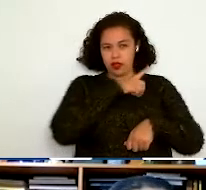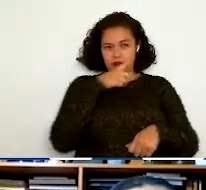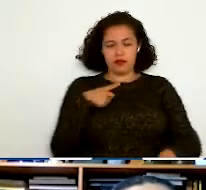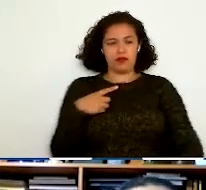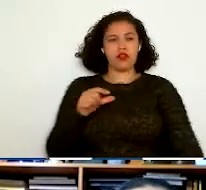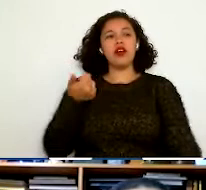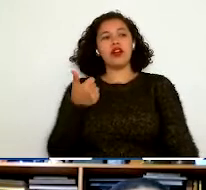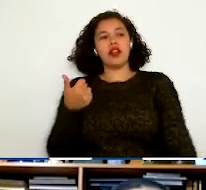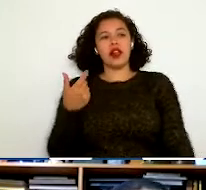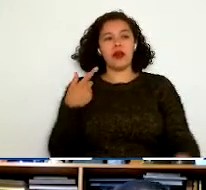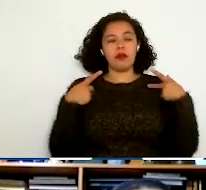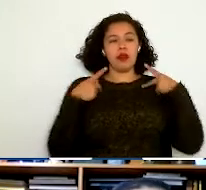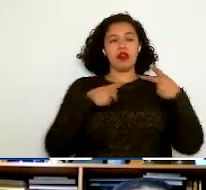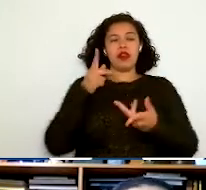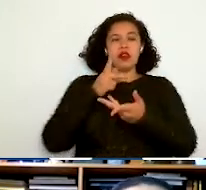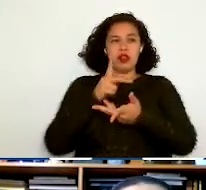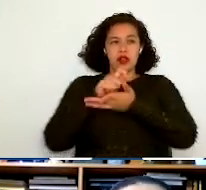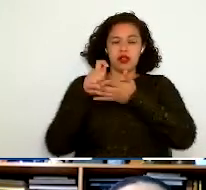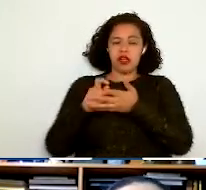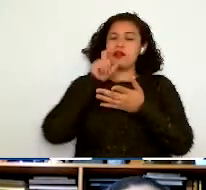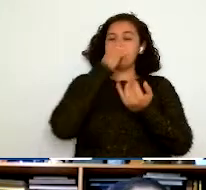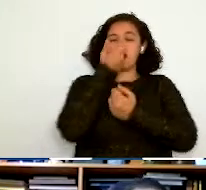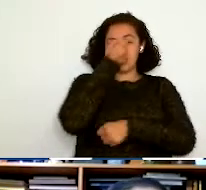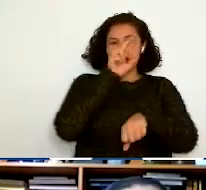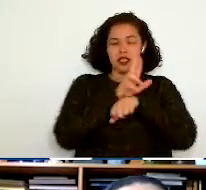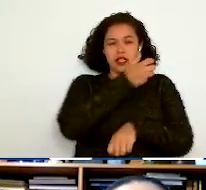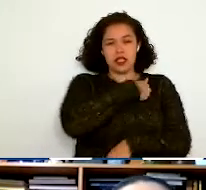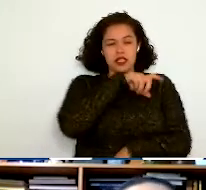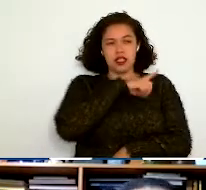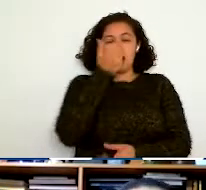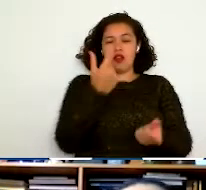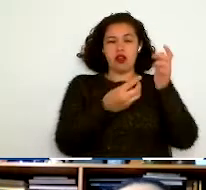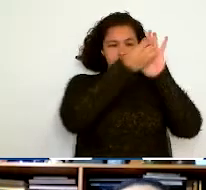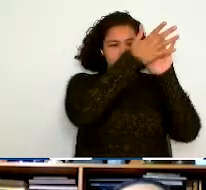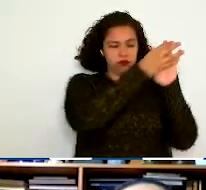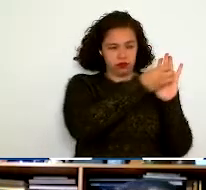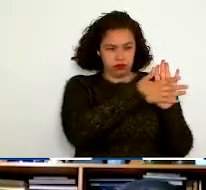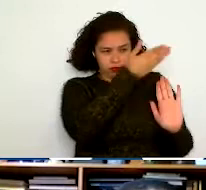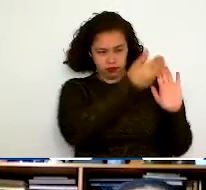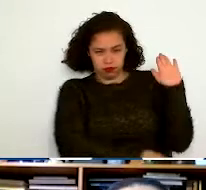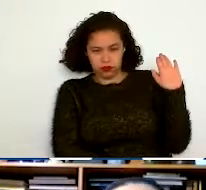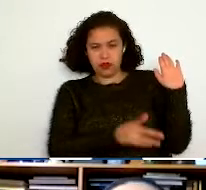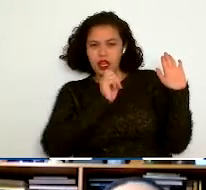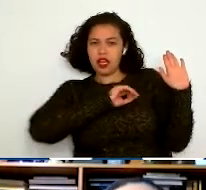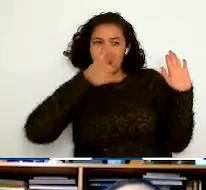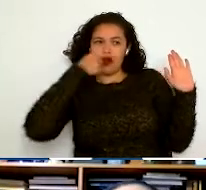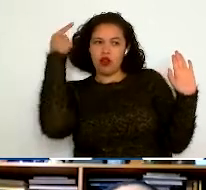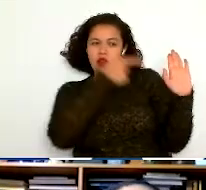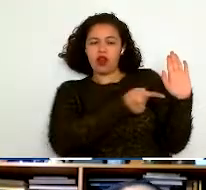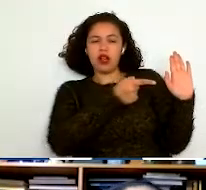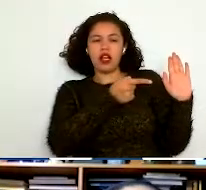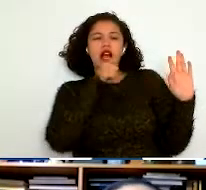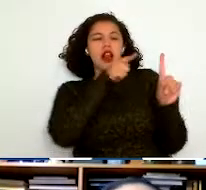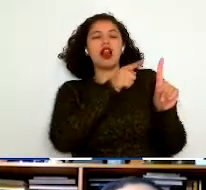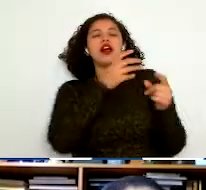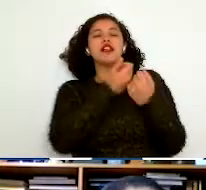autores, incluso la propia Secretaría de Salud, ¿no? En algunas de sus publicaciones, claro, lo enfoca al ámbito de la salud, pero hay una